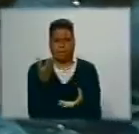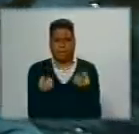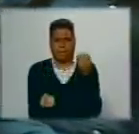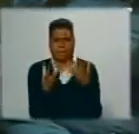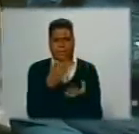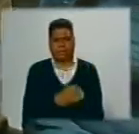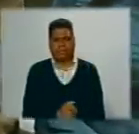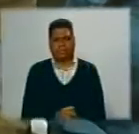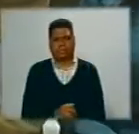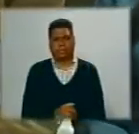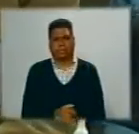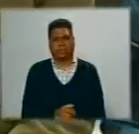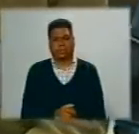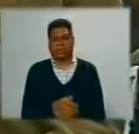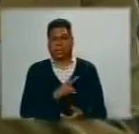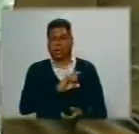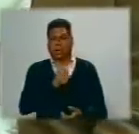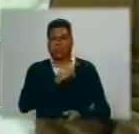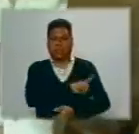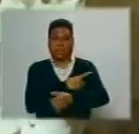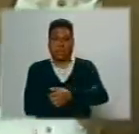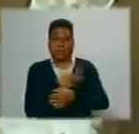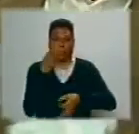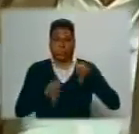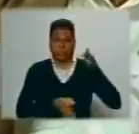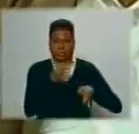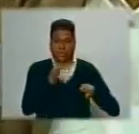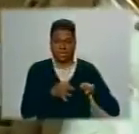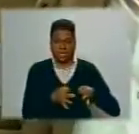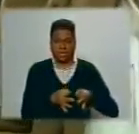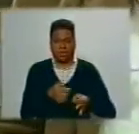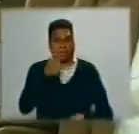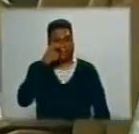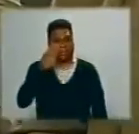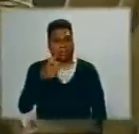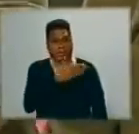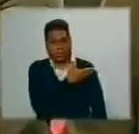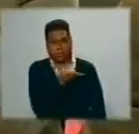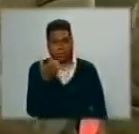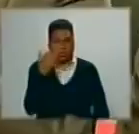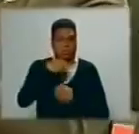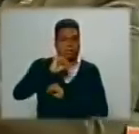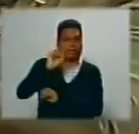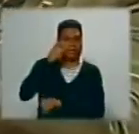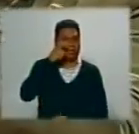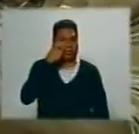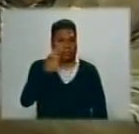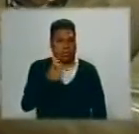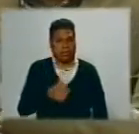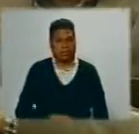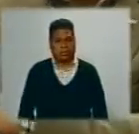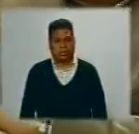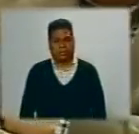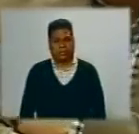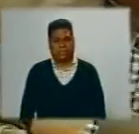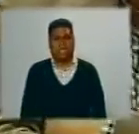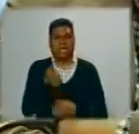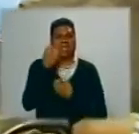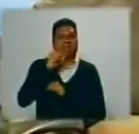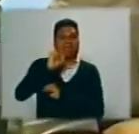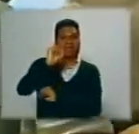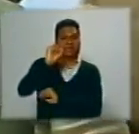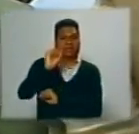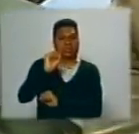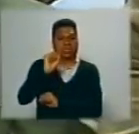judicial, el Ministerio Público, la Defensa Pública, la Defensoría del